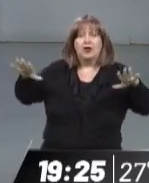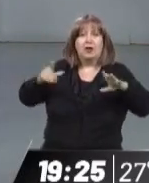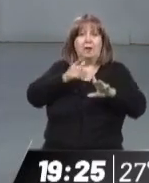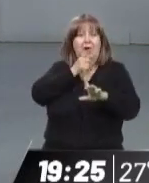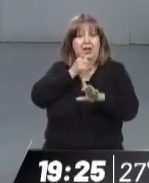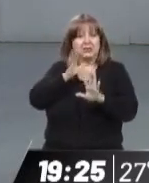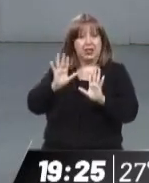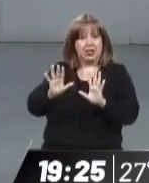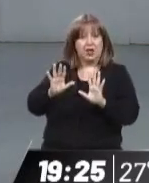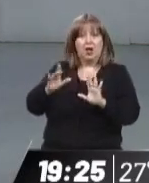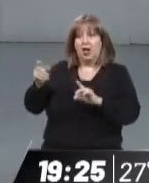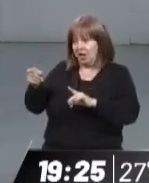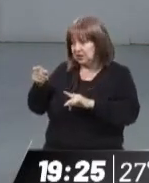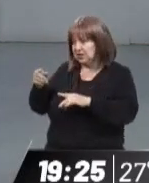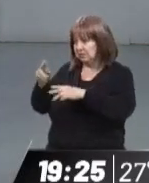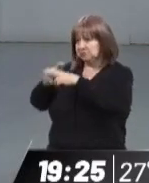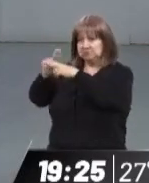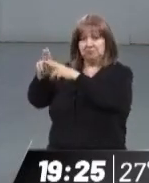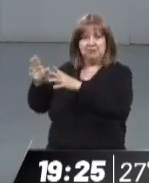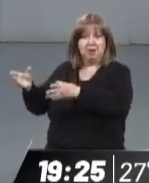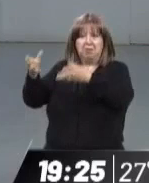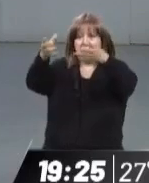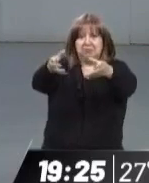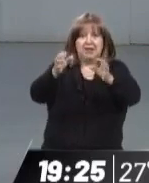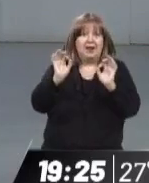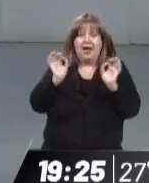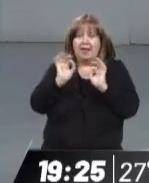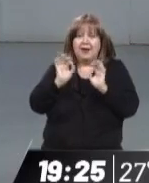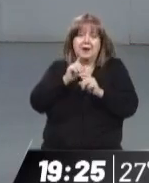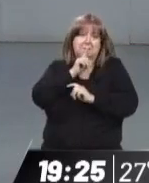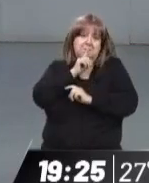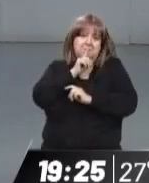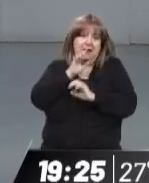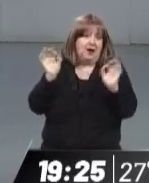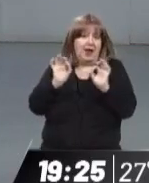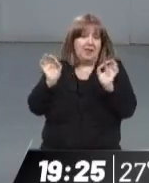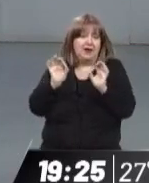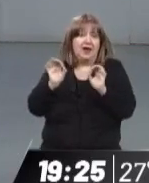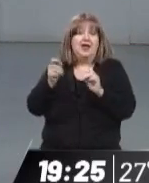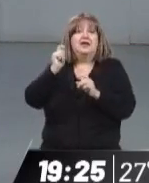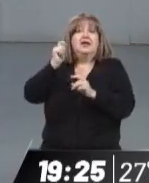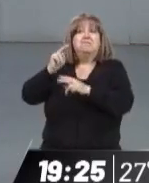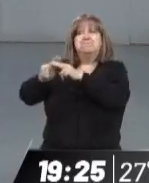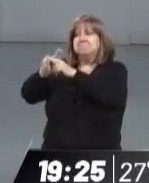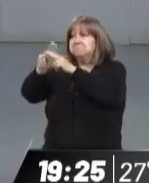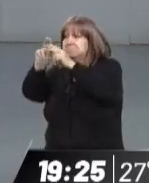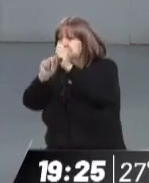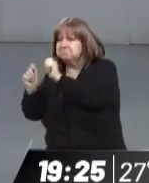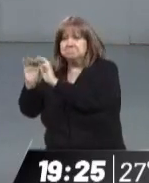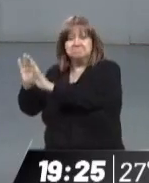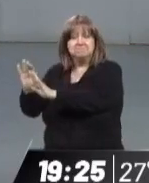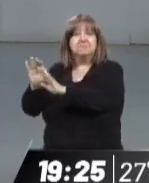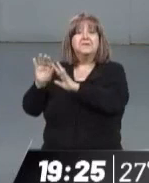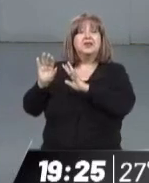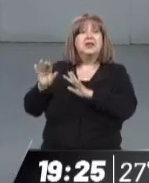no estaba destinado para ese lugar. Por eso es lo que decía recién el director de Patrimonio, que en realidad las condiciones